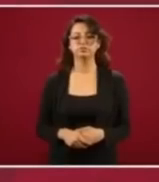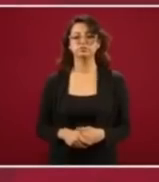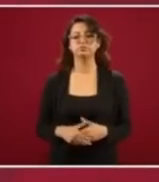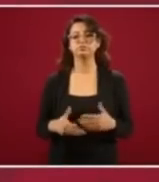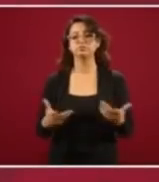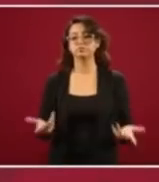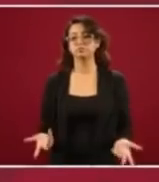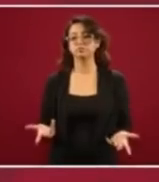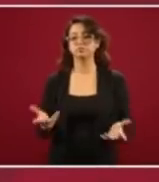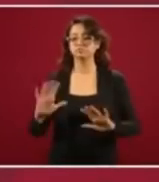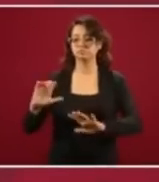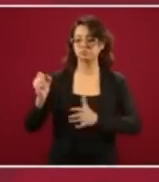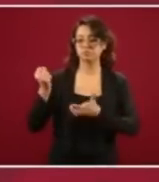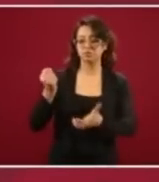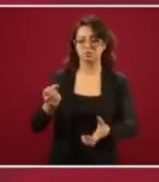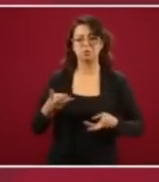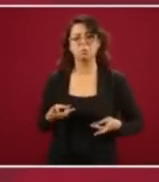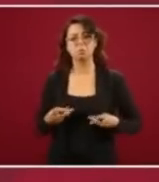no costó mucho,